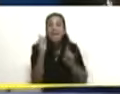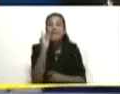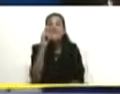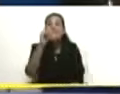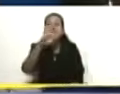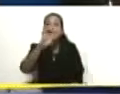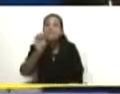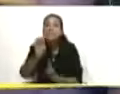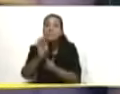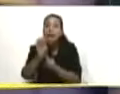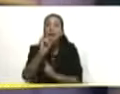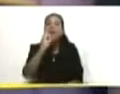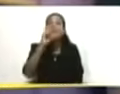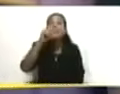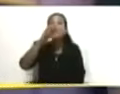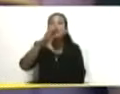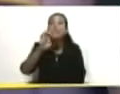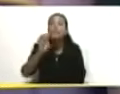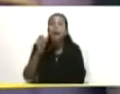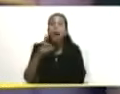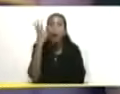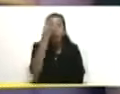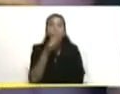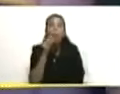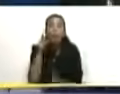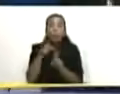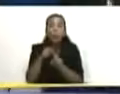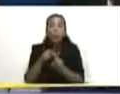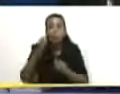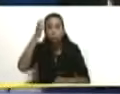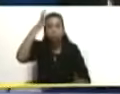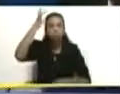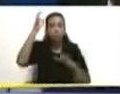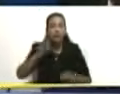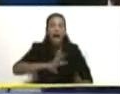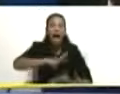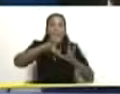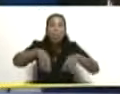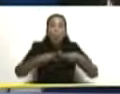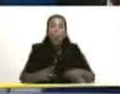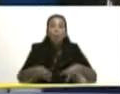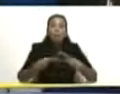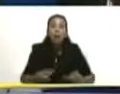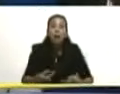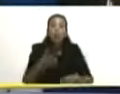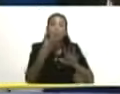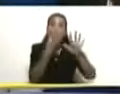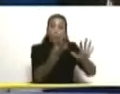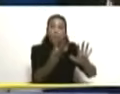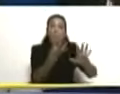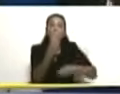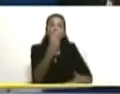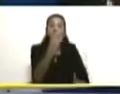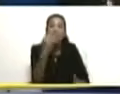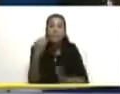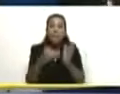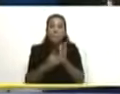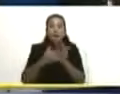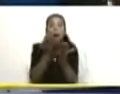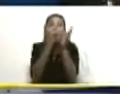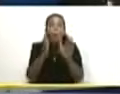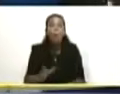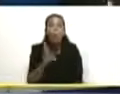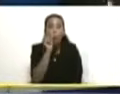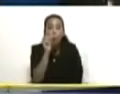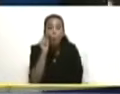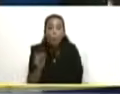Joven. El INCE Joven, y tenemos una meta de capacitación de 920.000 jóvenes